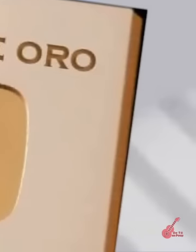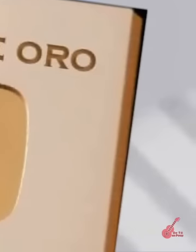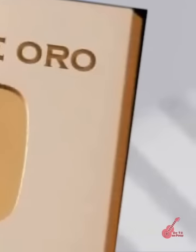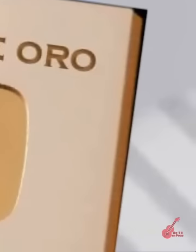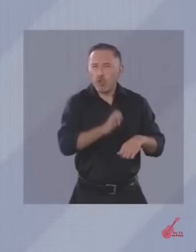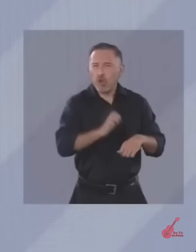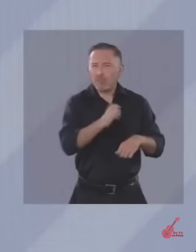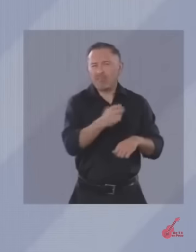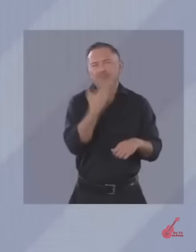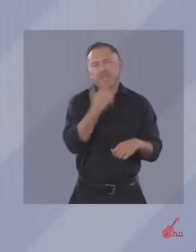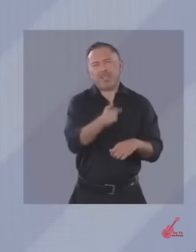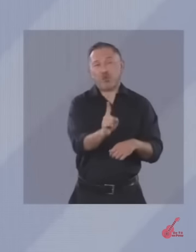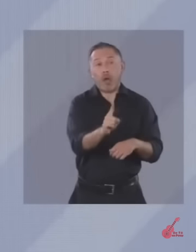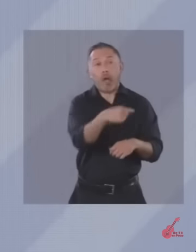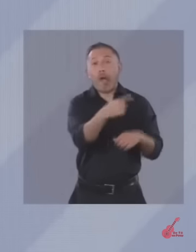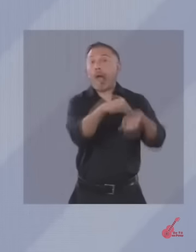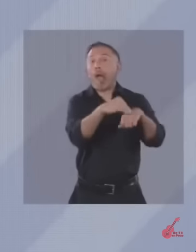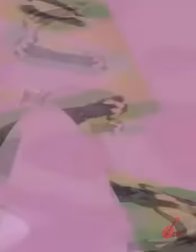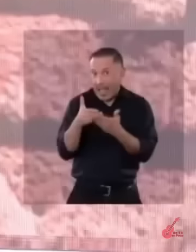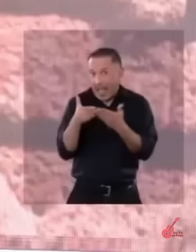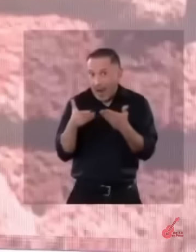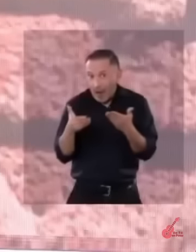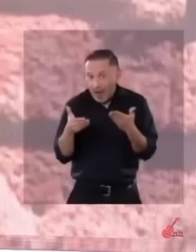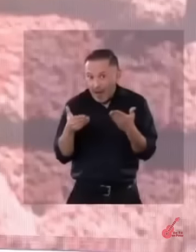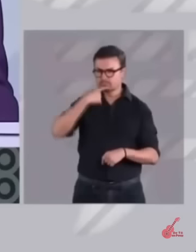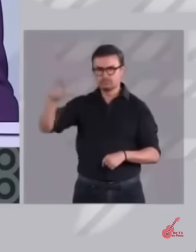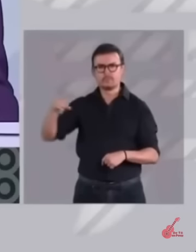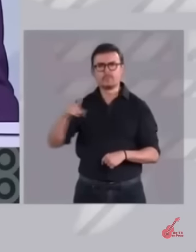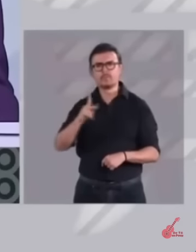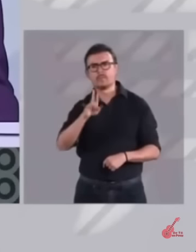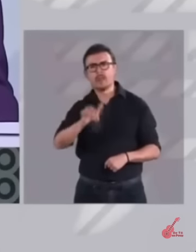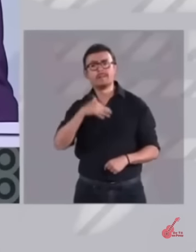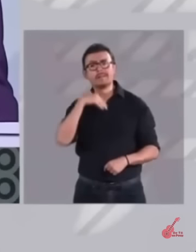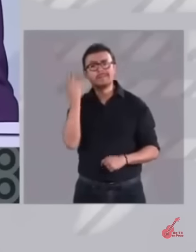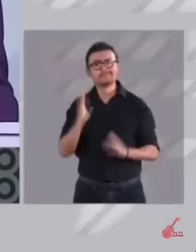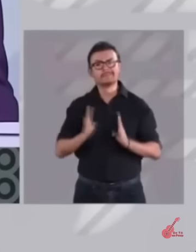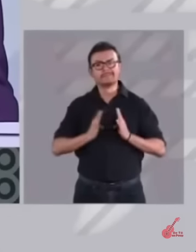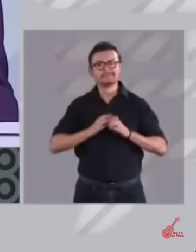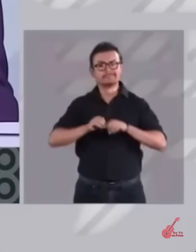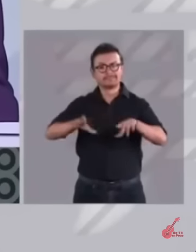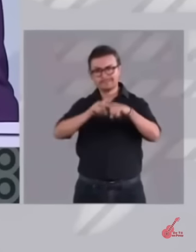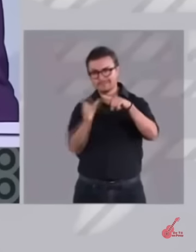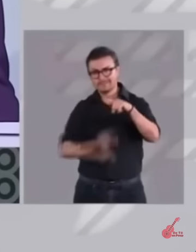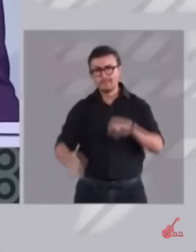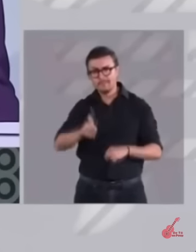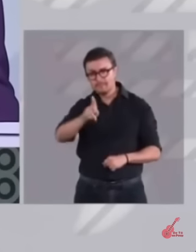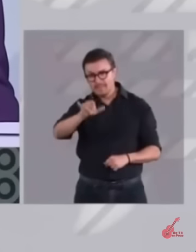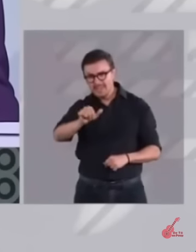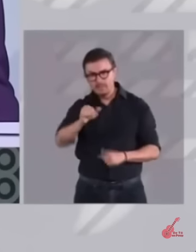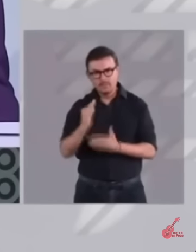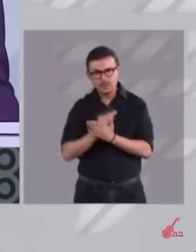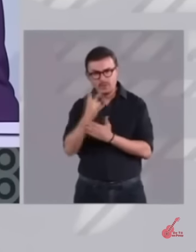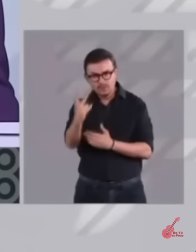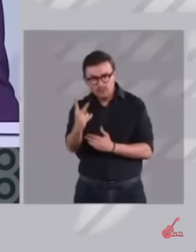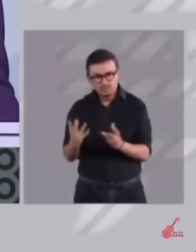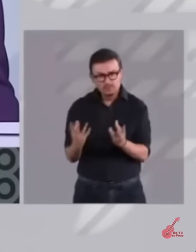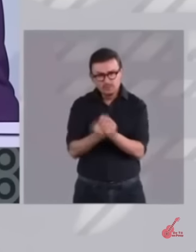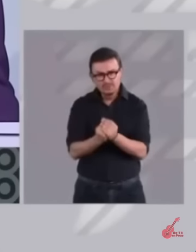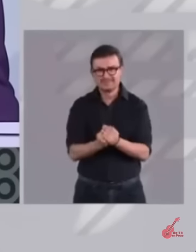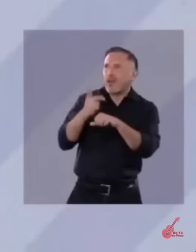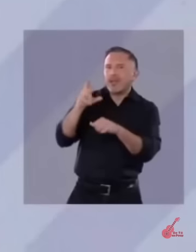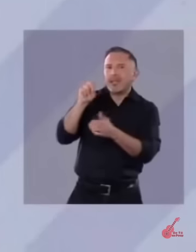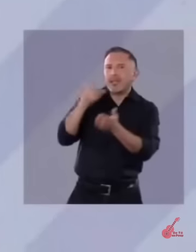de Ilumina sus absolutamente falsos. Adelante, Jorge. Lamentablemente, el PRI Morena se juntaron para tomarse unas